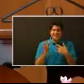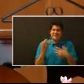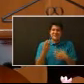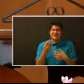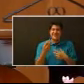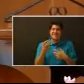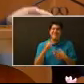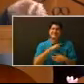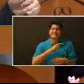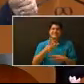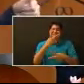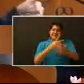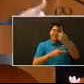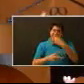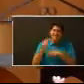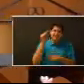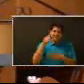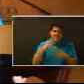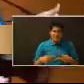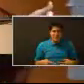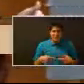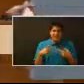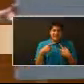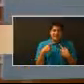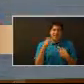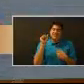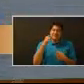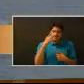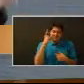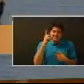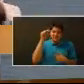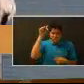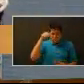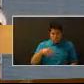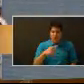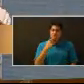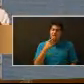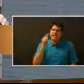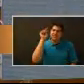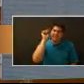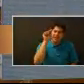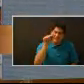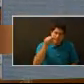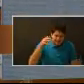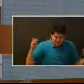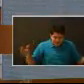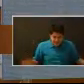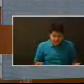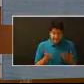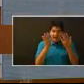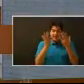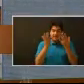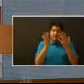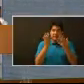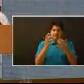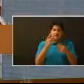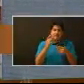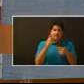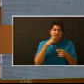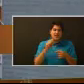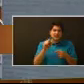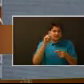tu vida, sino que si el Señor hoy le está diciendo a usted, levántate, es